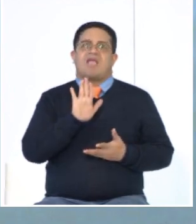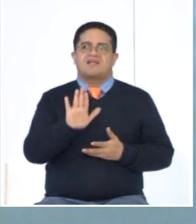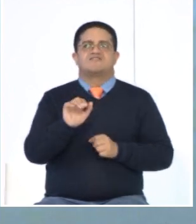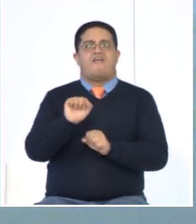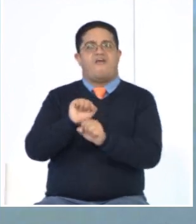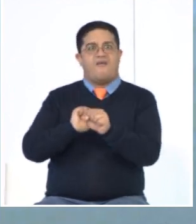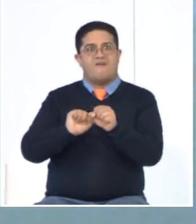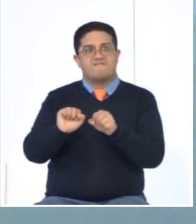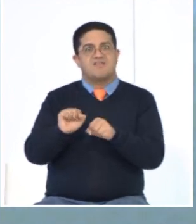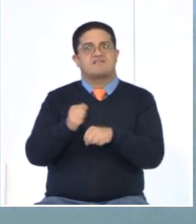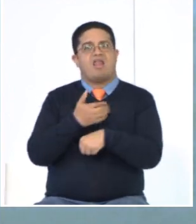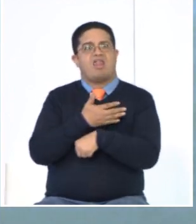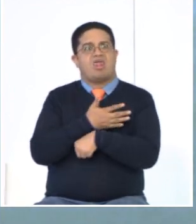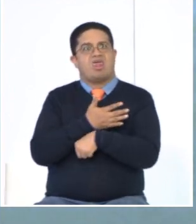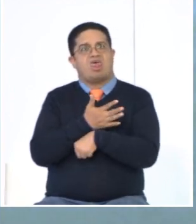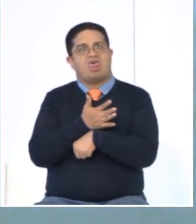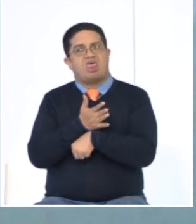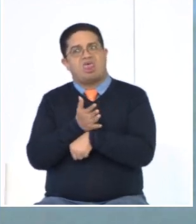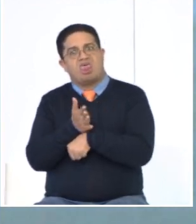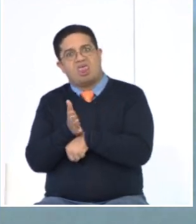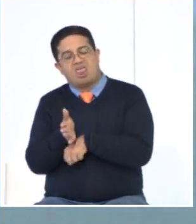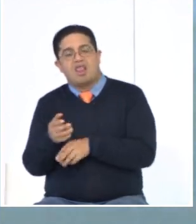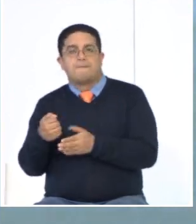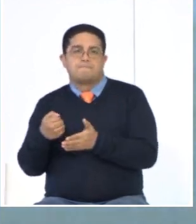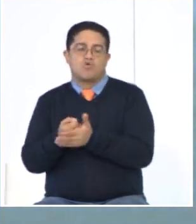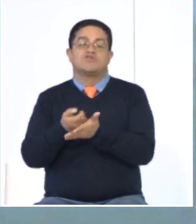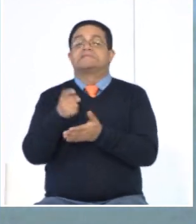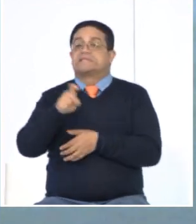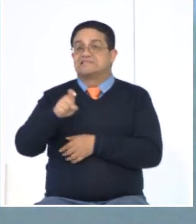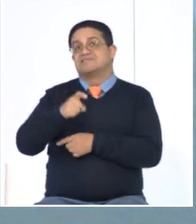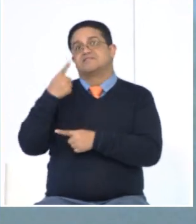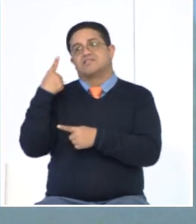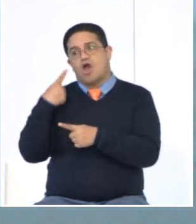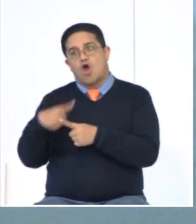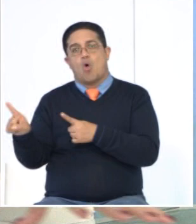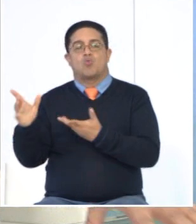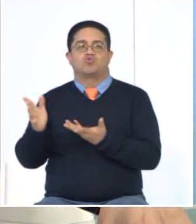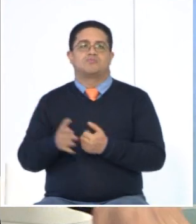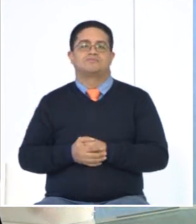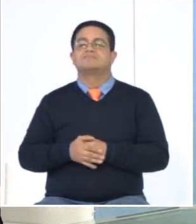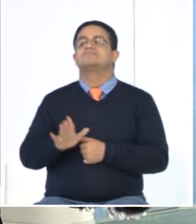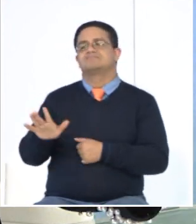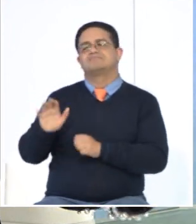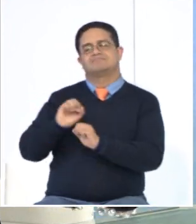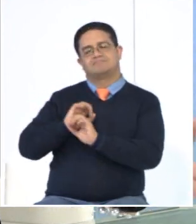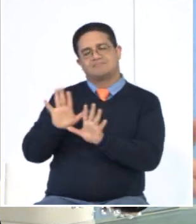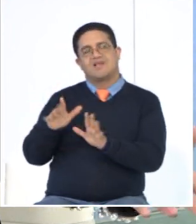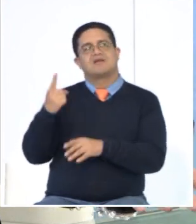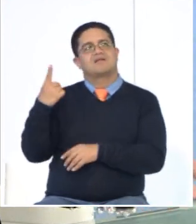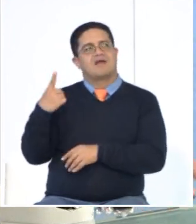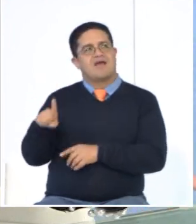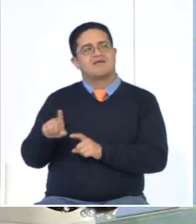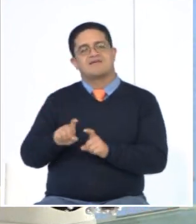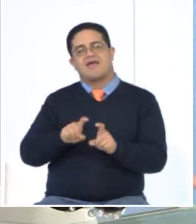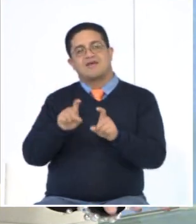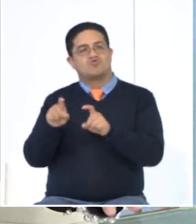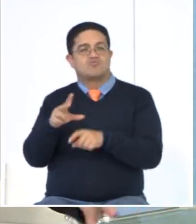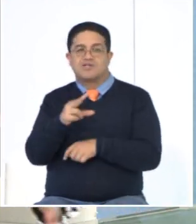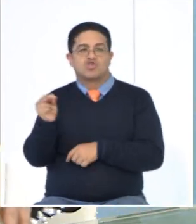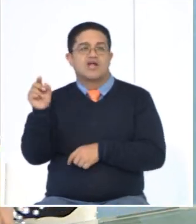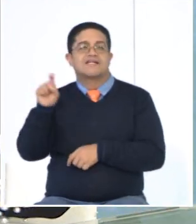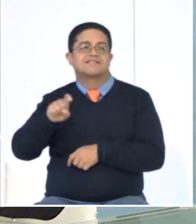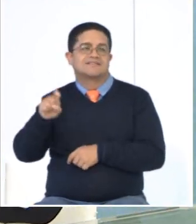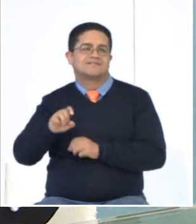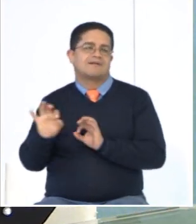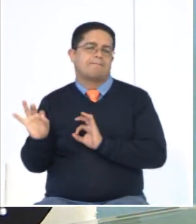que llegara a complicarse y ameritara otro tipo de tratamiento. Claro, hay estudios como este que no necesitan ningún tipo de preparación,